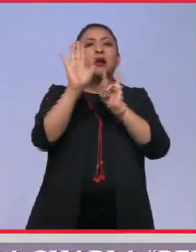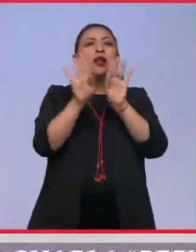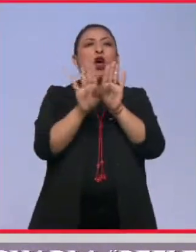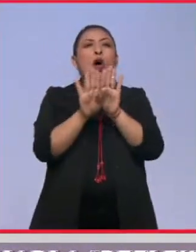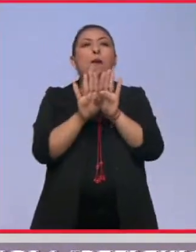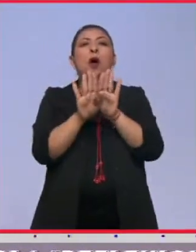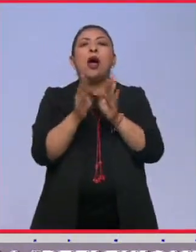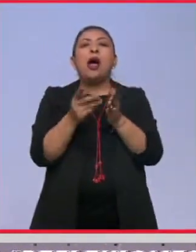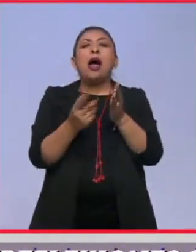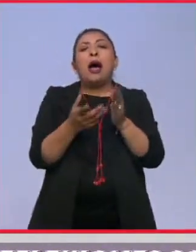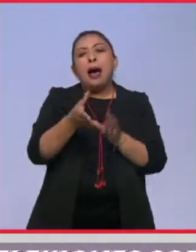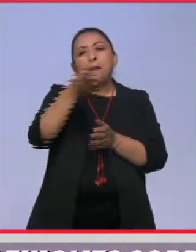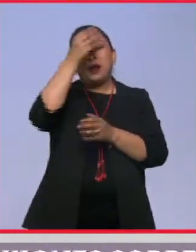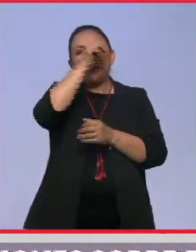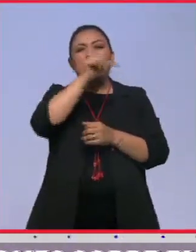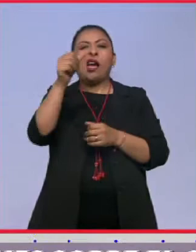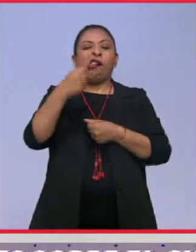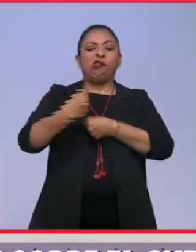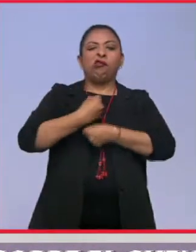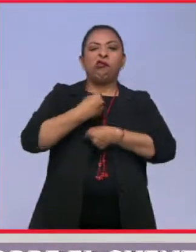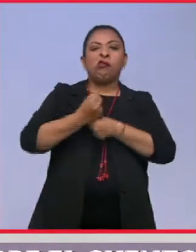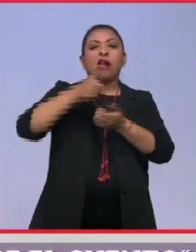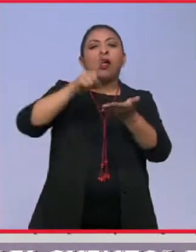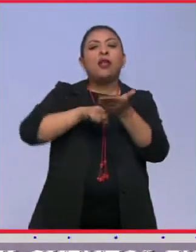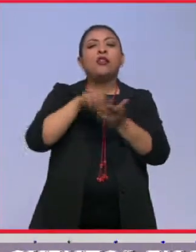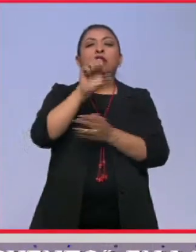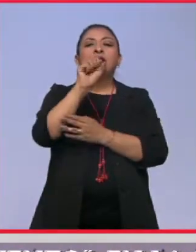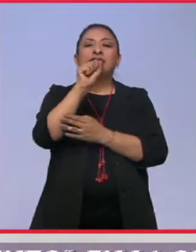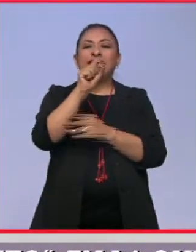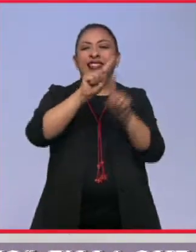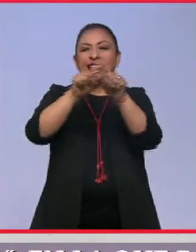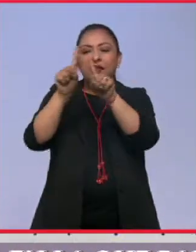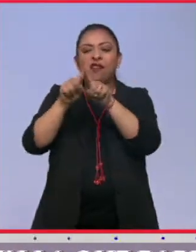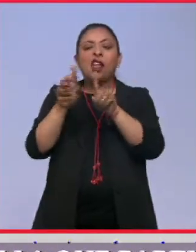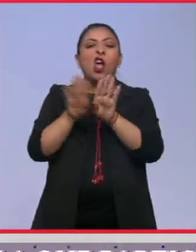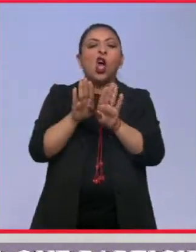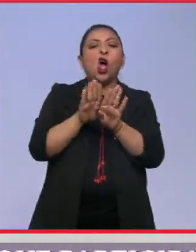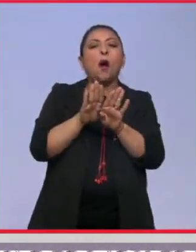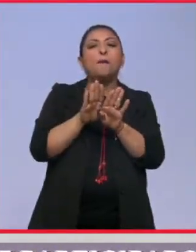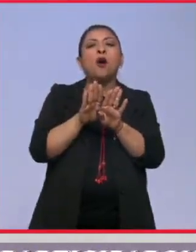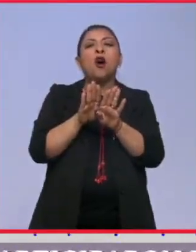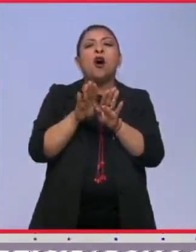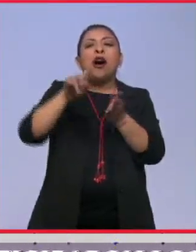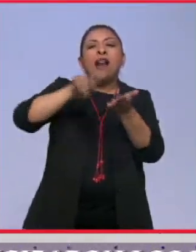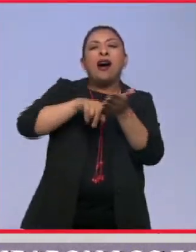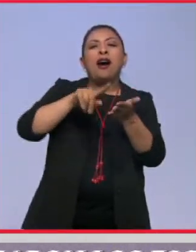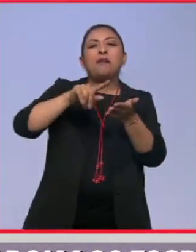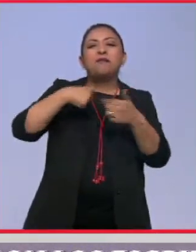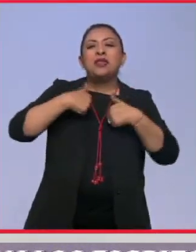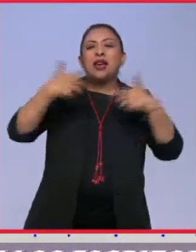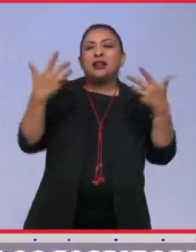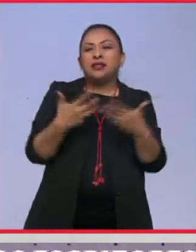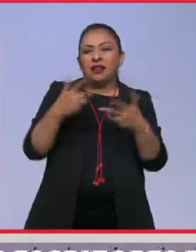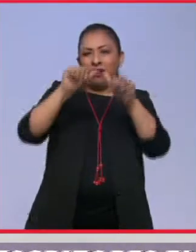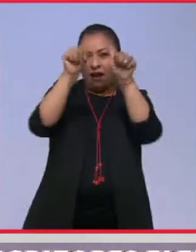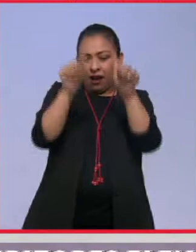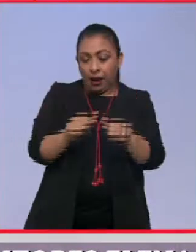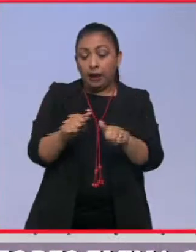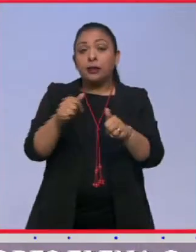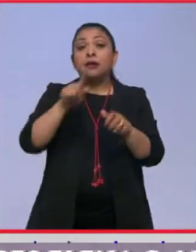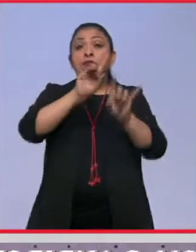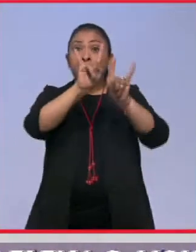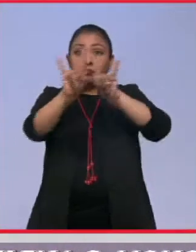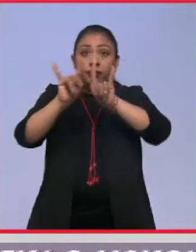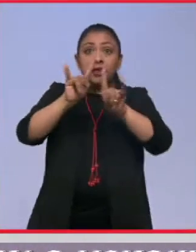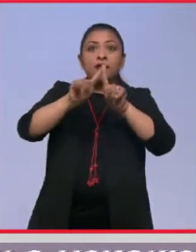una serie de 60 dibujos en las que con ironía contradice los fundamentos de la práctica artística. Obras en las que Amorales aborda lo